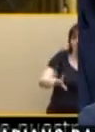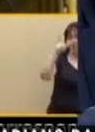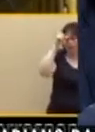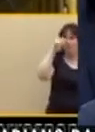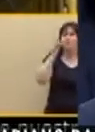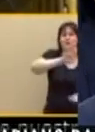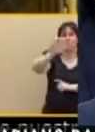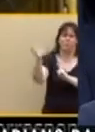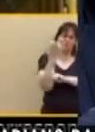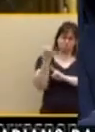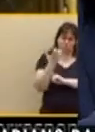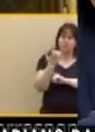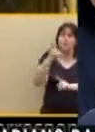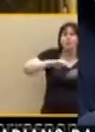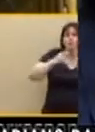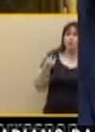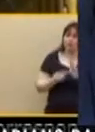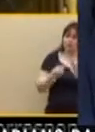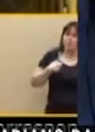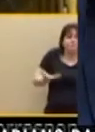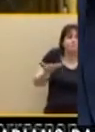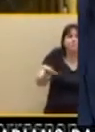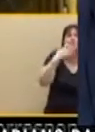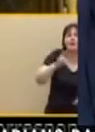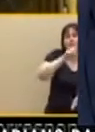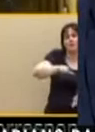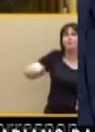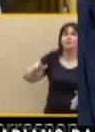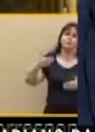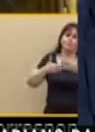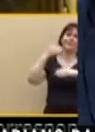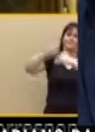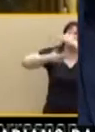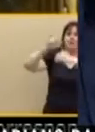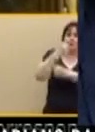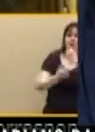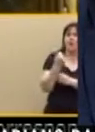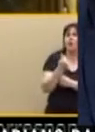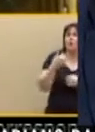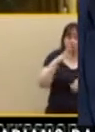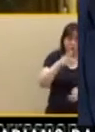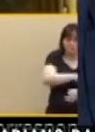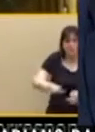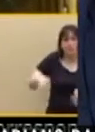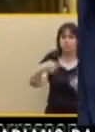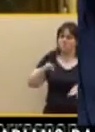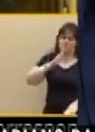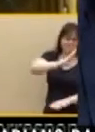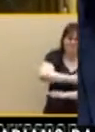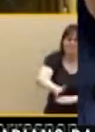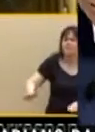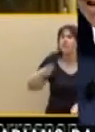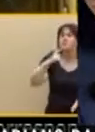y que planteamos entre gobierno es una idea gráficamente contraria la de que hay cosas que van mal y cosas que van mucho